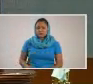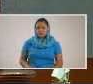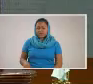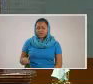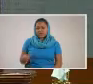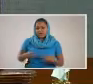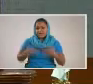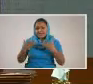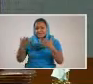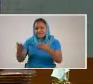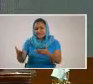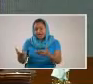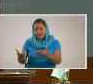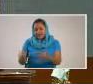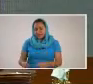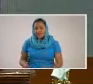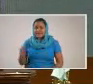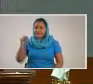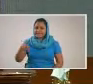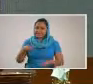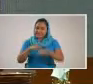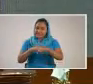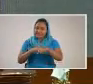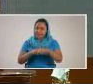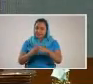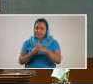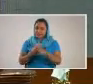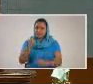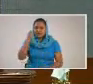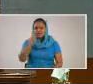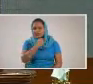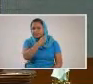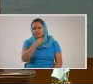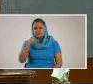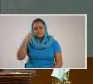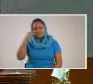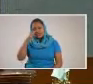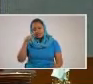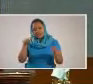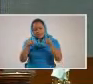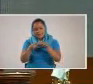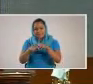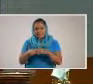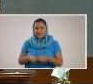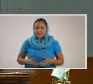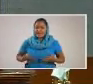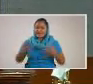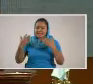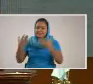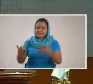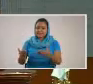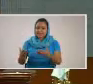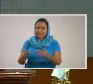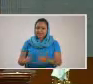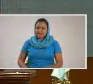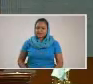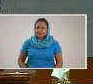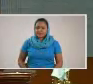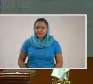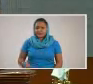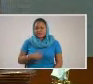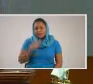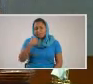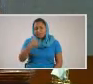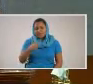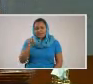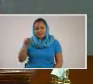él, se han despojado de este tiempo con él, yo te ruego que tú también recompenses y les retribuyas generosamente,